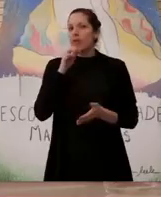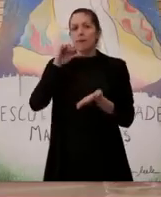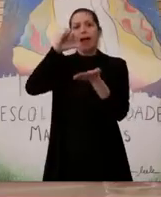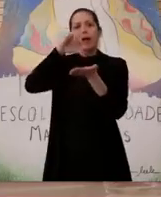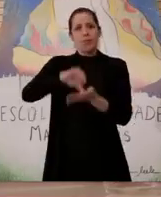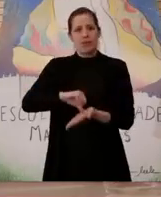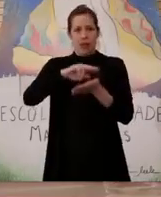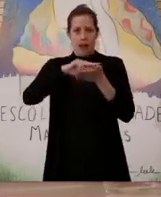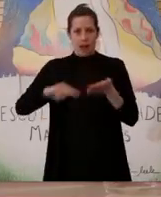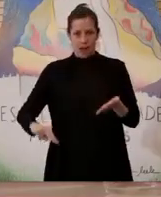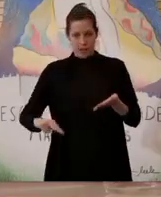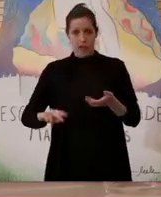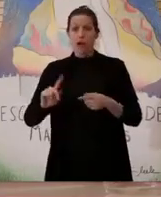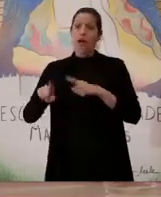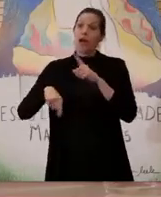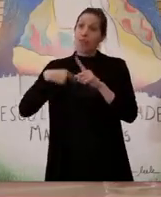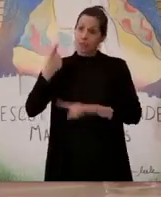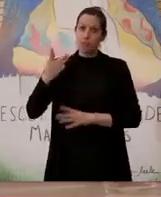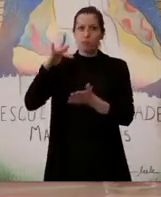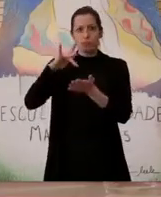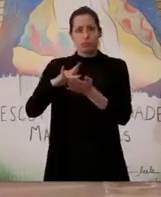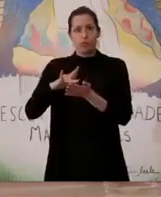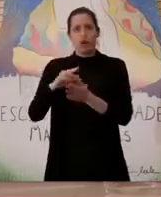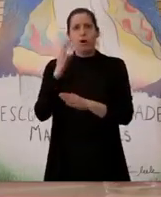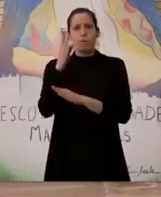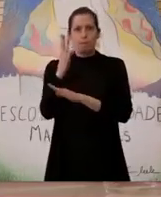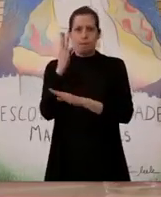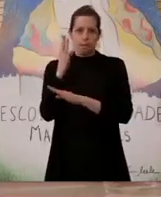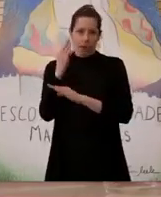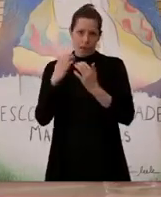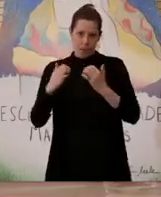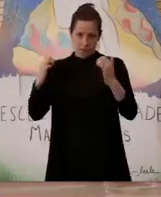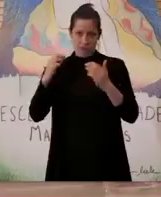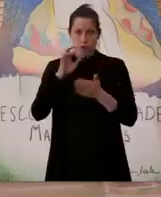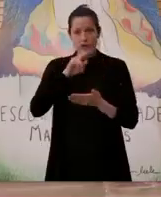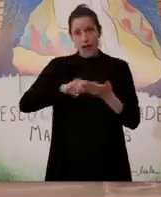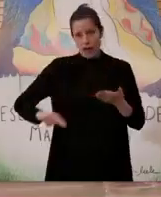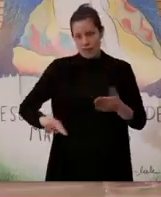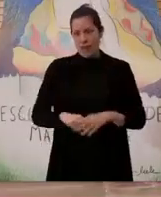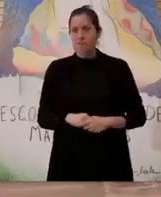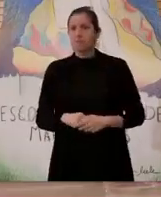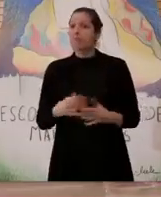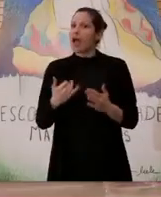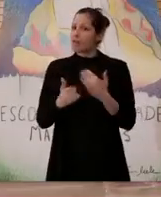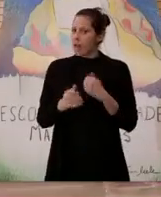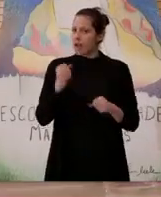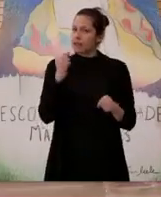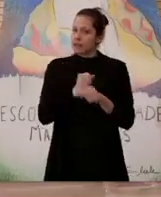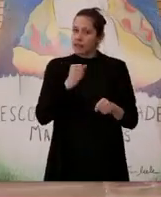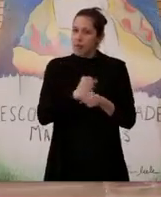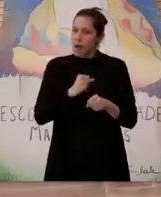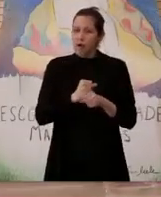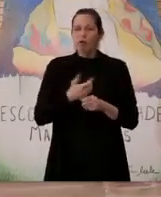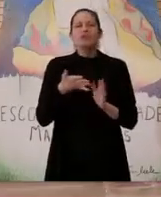Galicia por tanto todo este traballo implica Bueno pues una dedicación muy grande si además